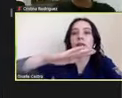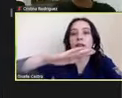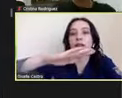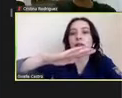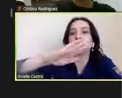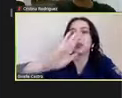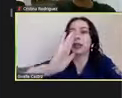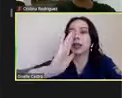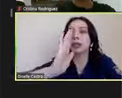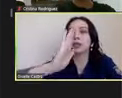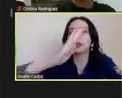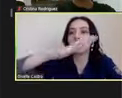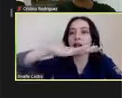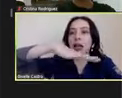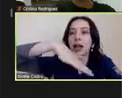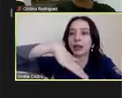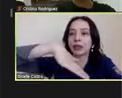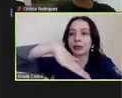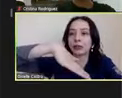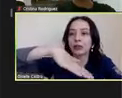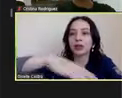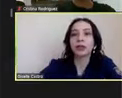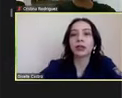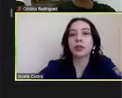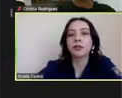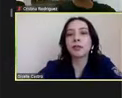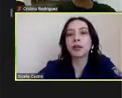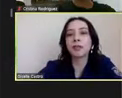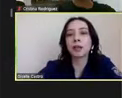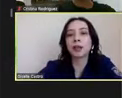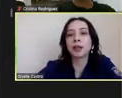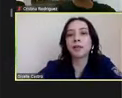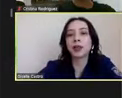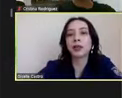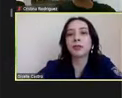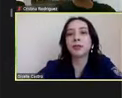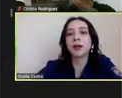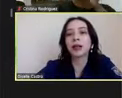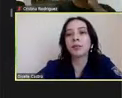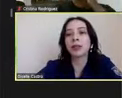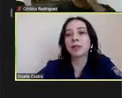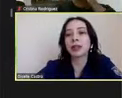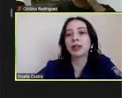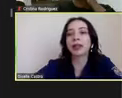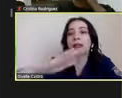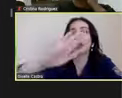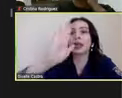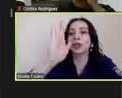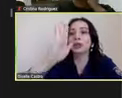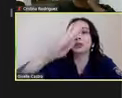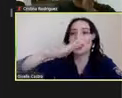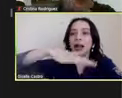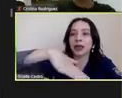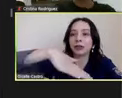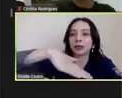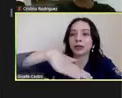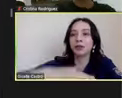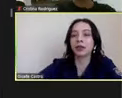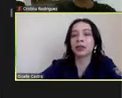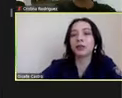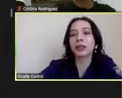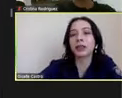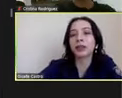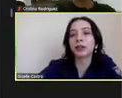la dorsiflexión de esto a esto. Y como pueden ver, cambia rápidamente de esto a